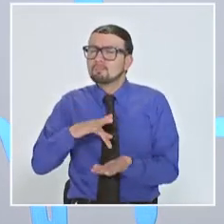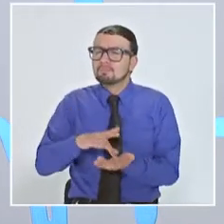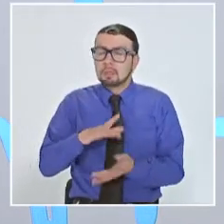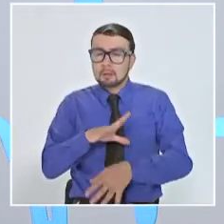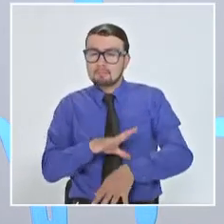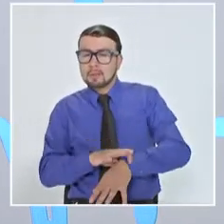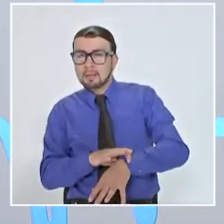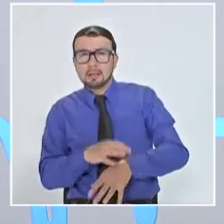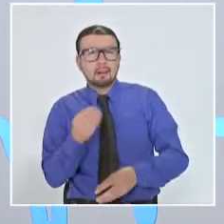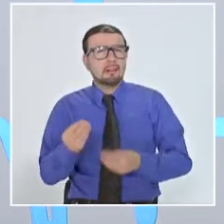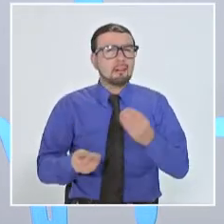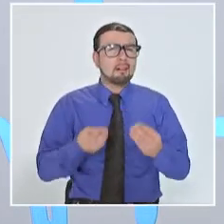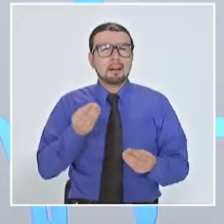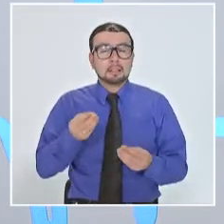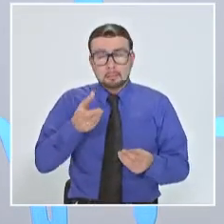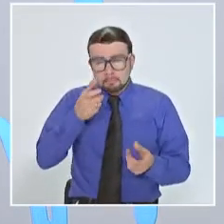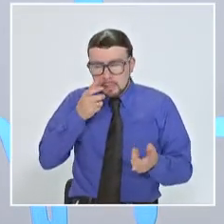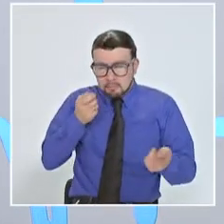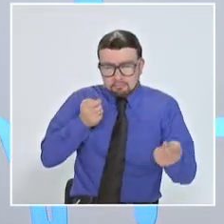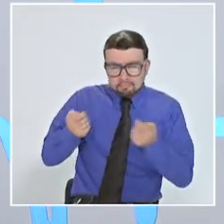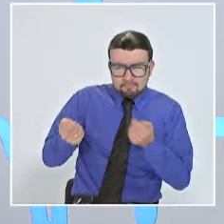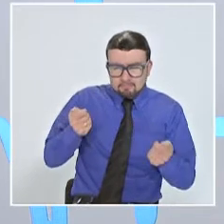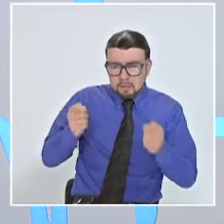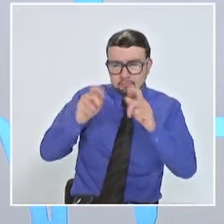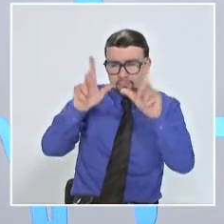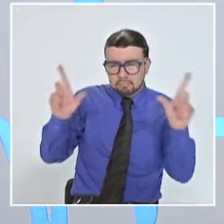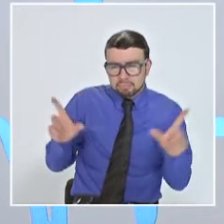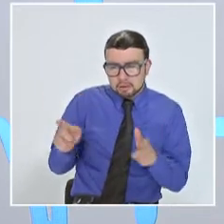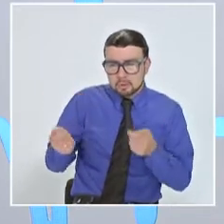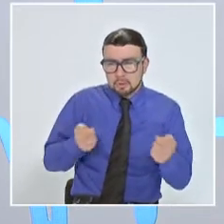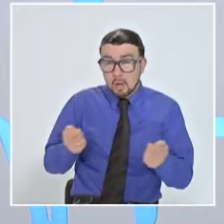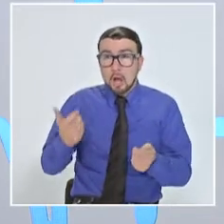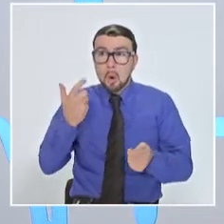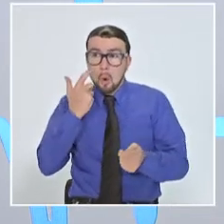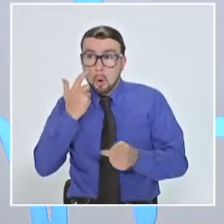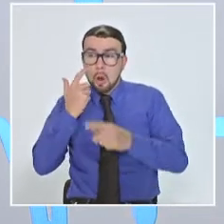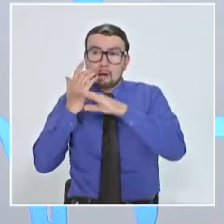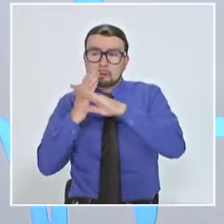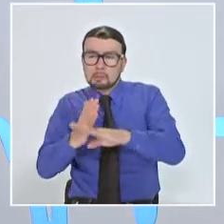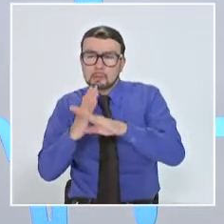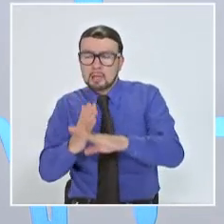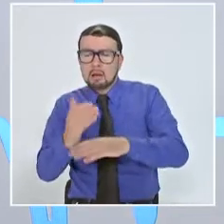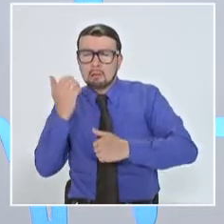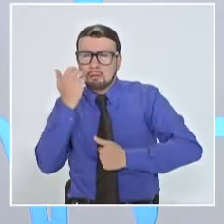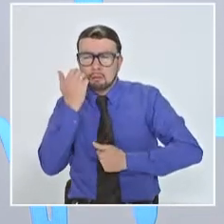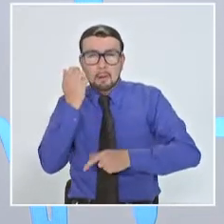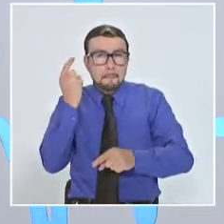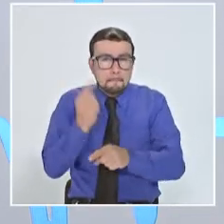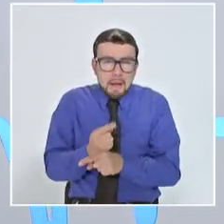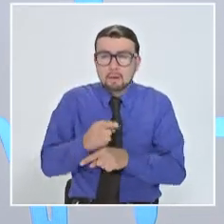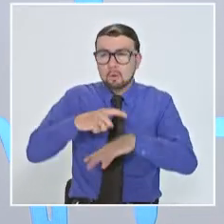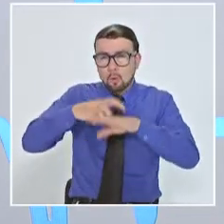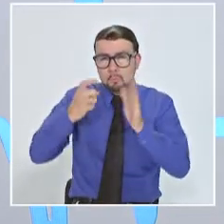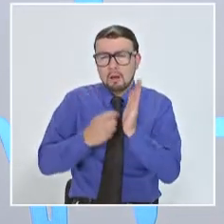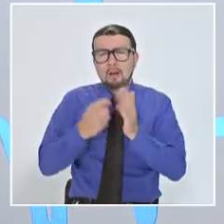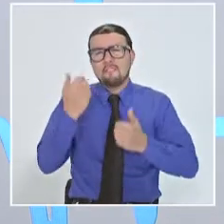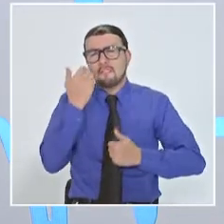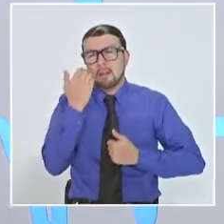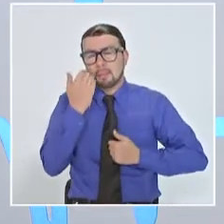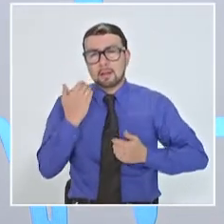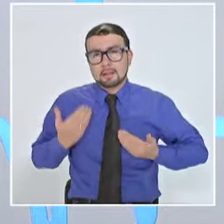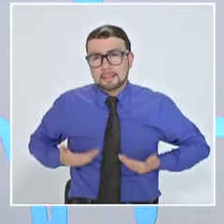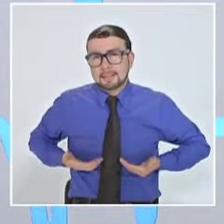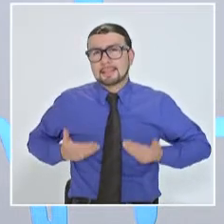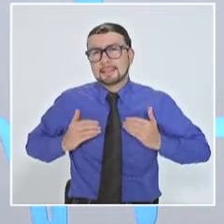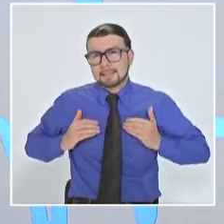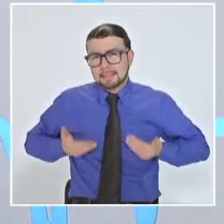dedica al diagnóstico, tratamiento, promoción y prevención de todo lo que es la patología mamaria. Abarca todas